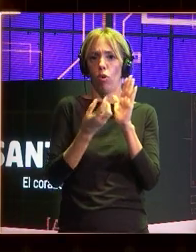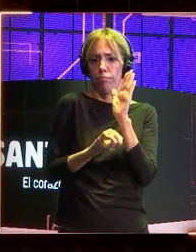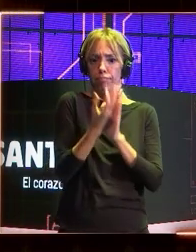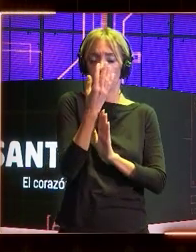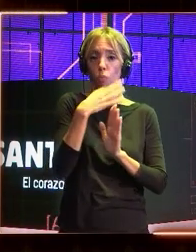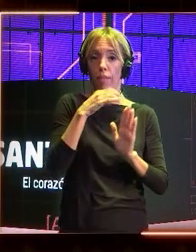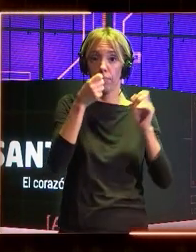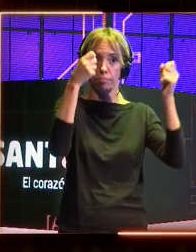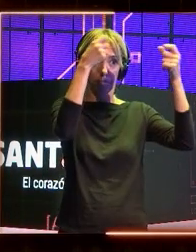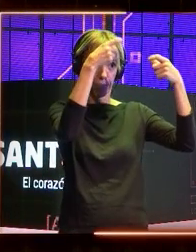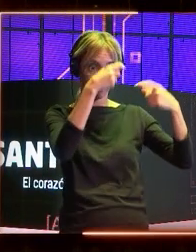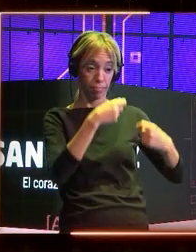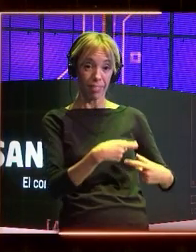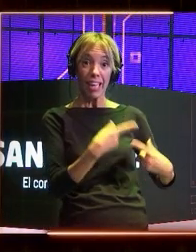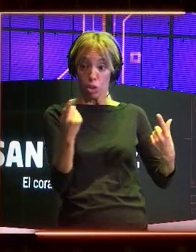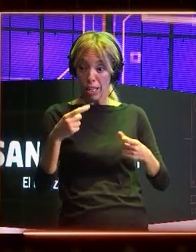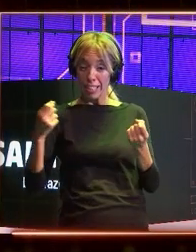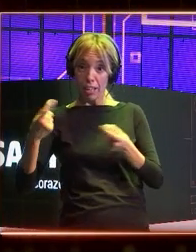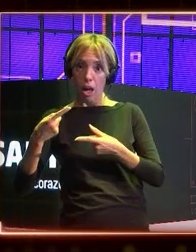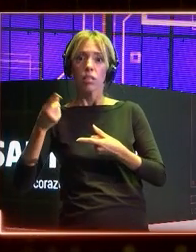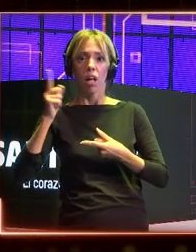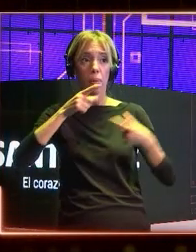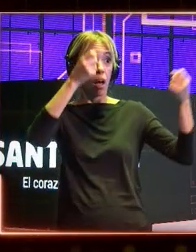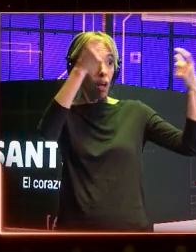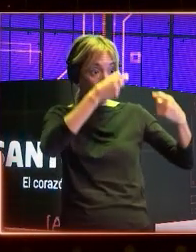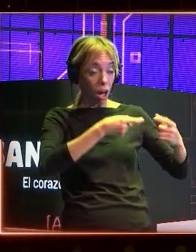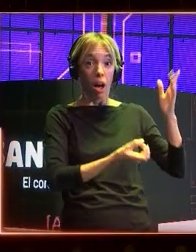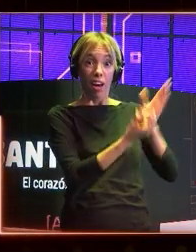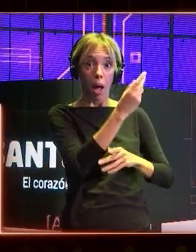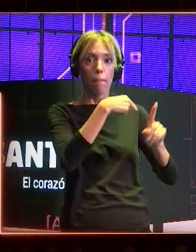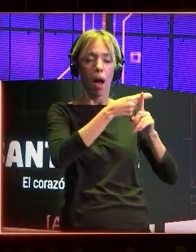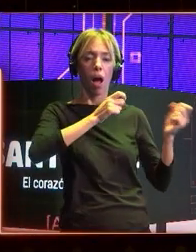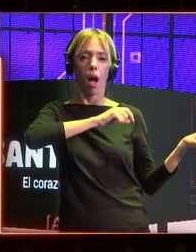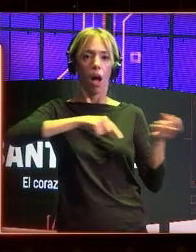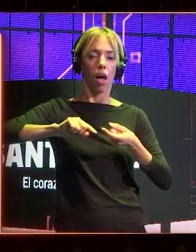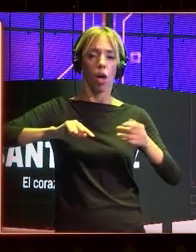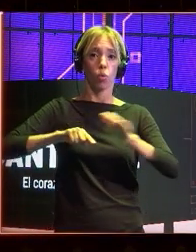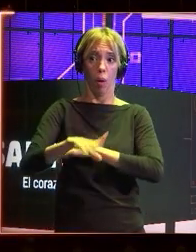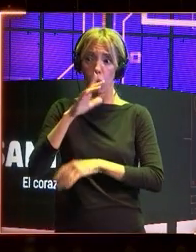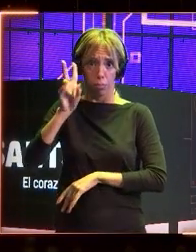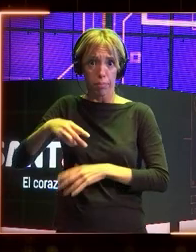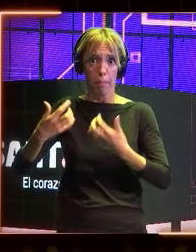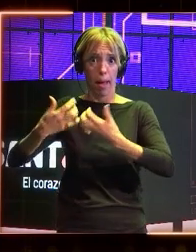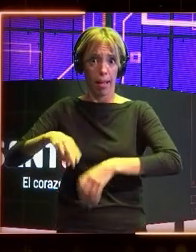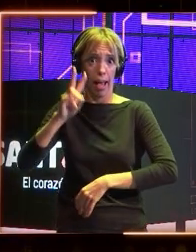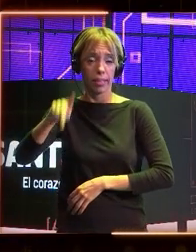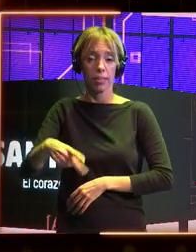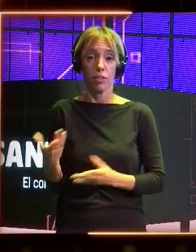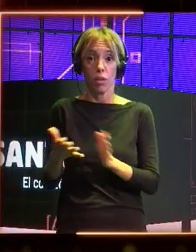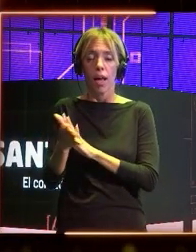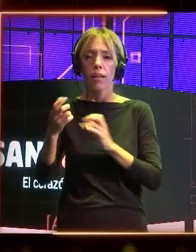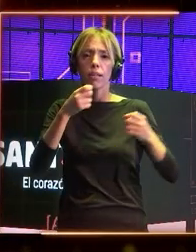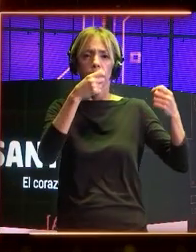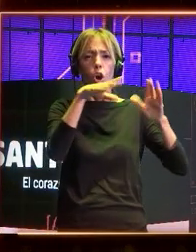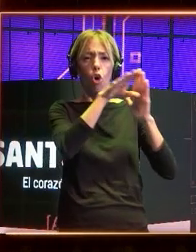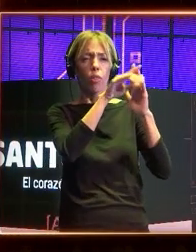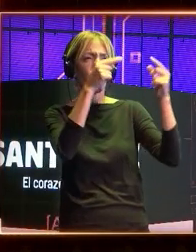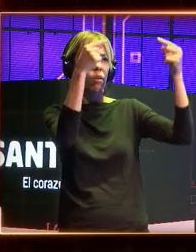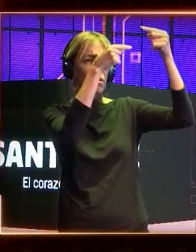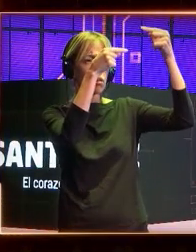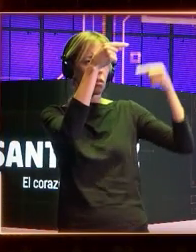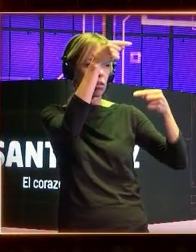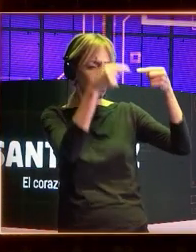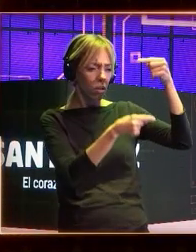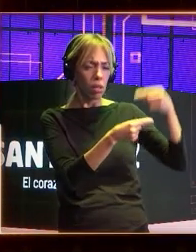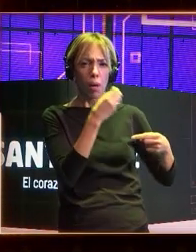código de programación chat gpt lo puede ejecutar porque al final no deja de ser una máquina y chat gpt puede ver si ese código está bien o está mal